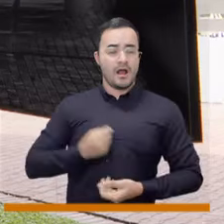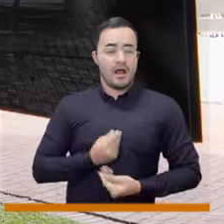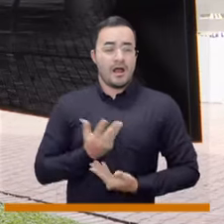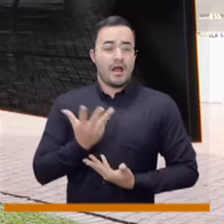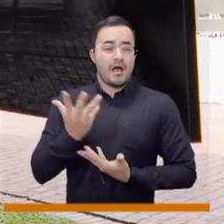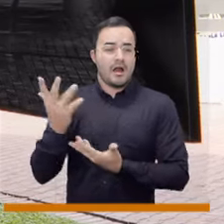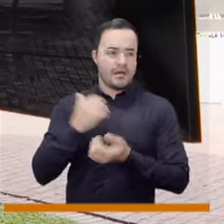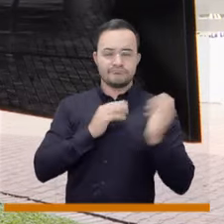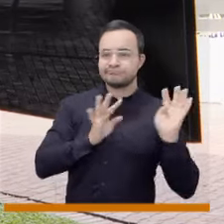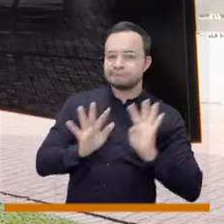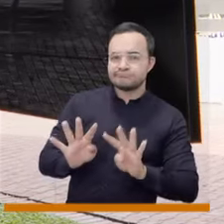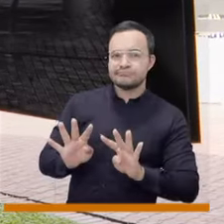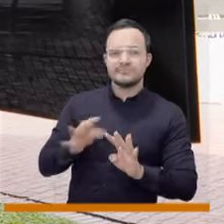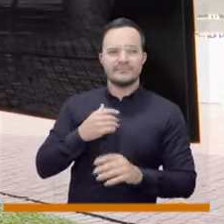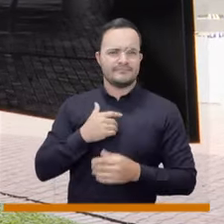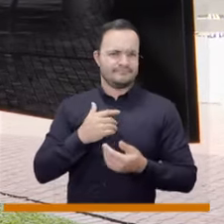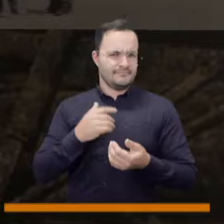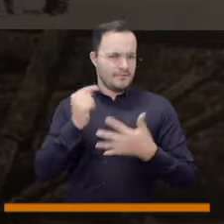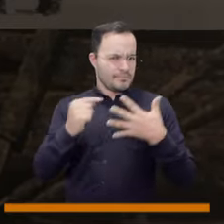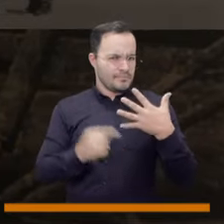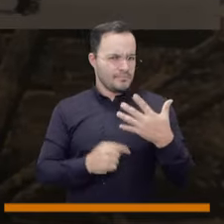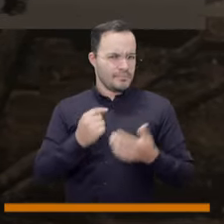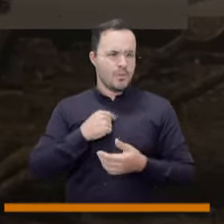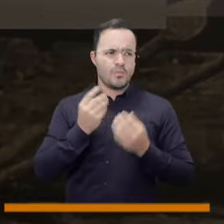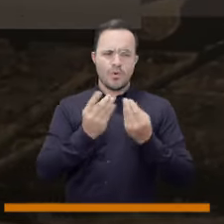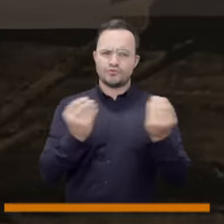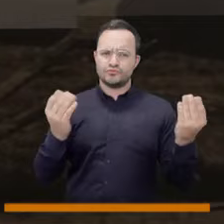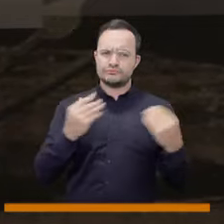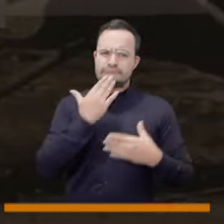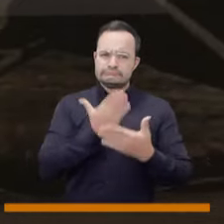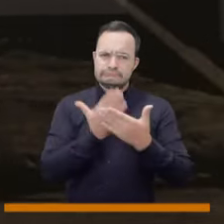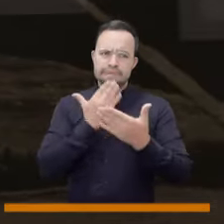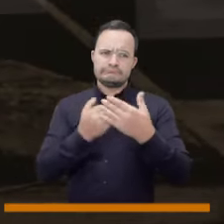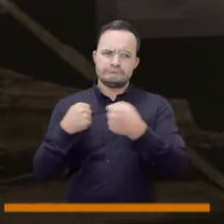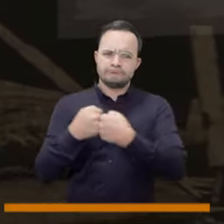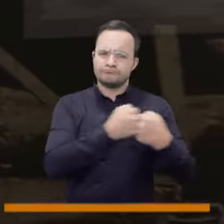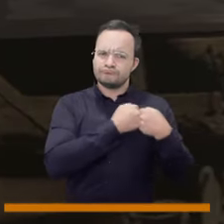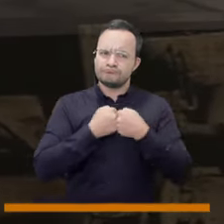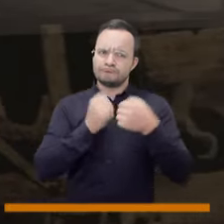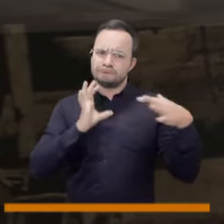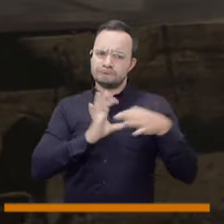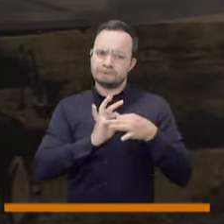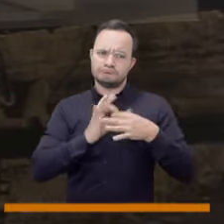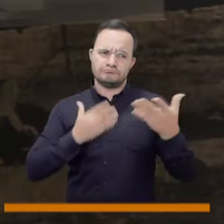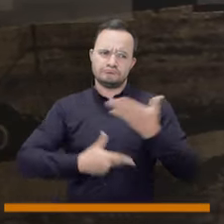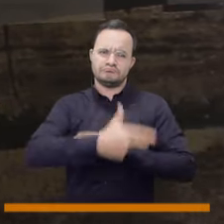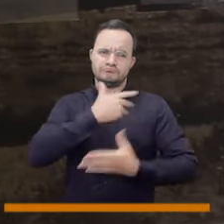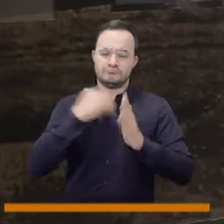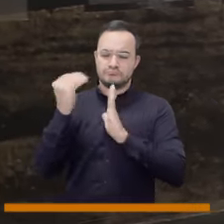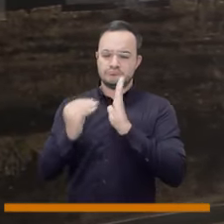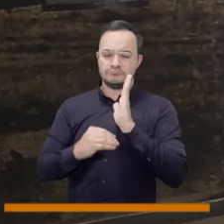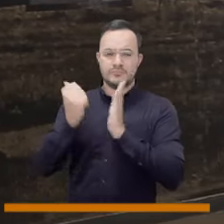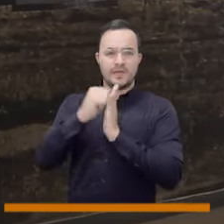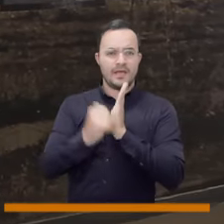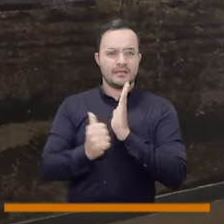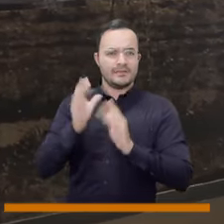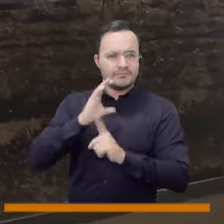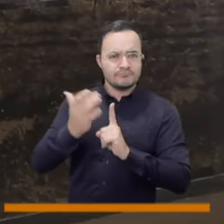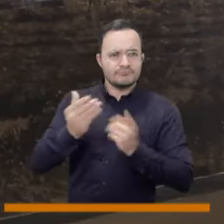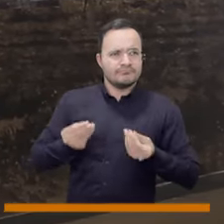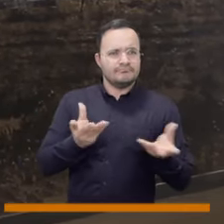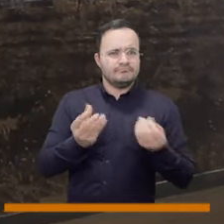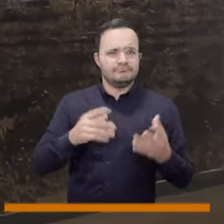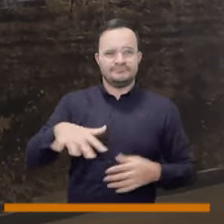y agradecer también a todos aquellos sectores que se articulan y han articulado con nosotros para atender esa agenda cultural